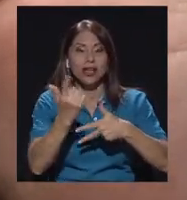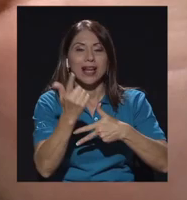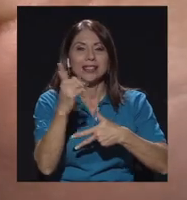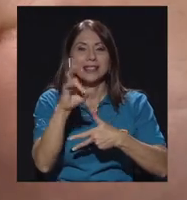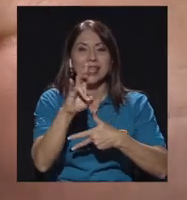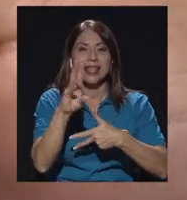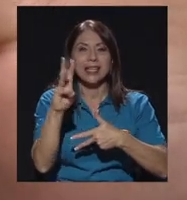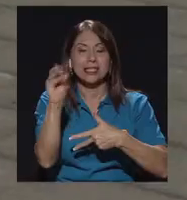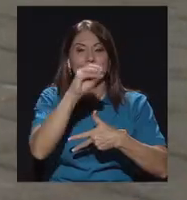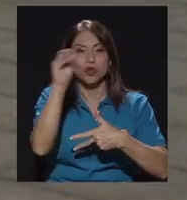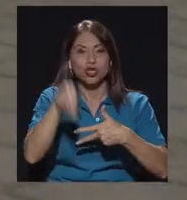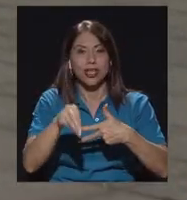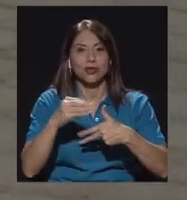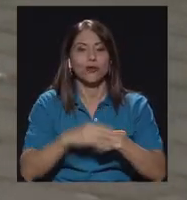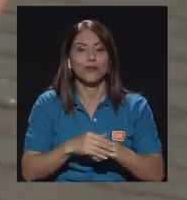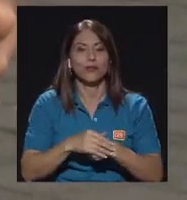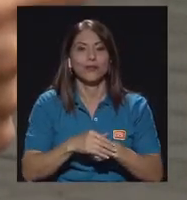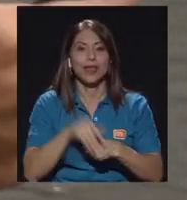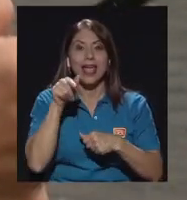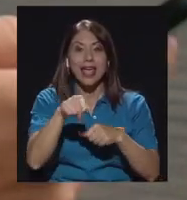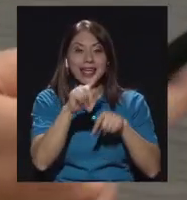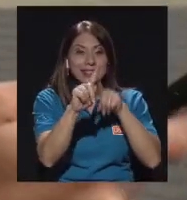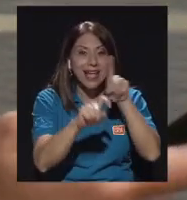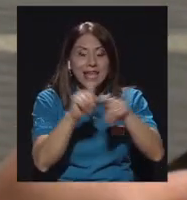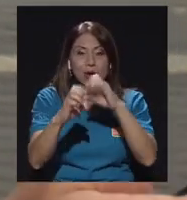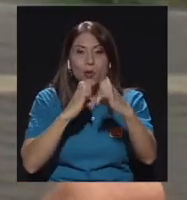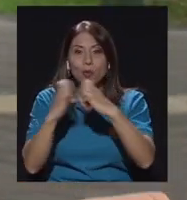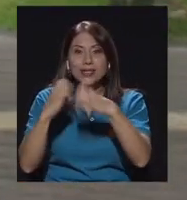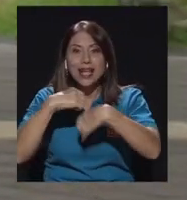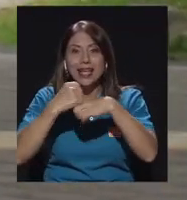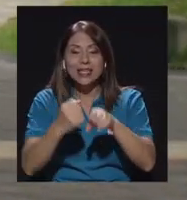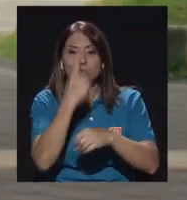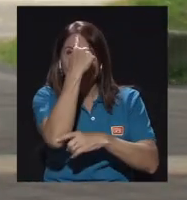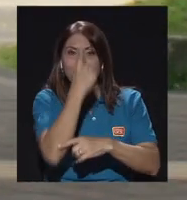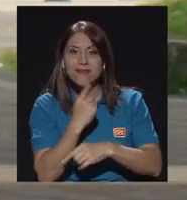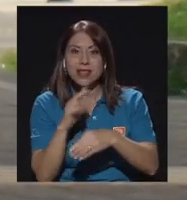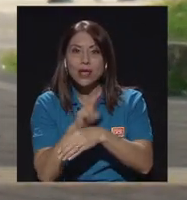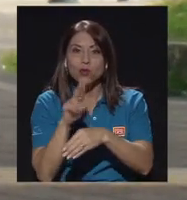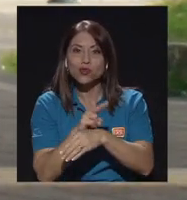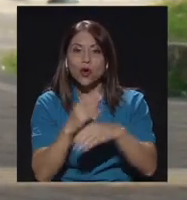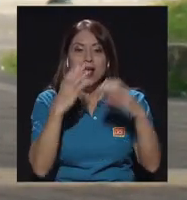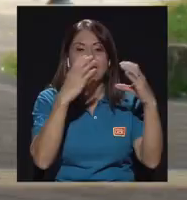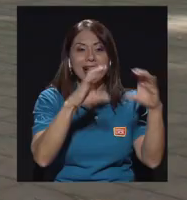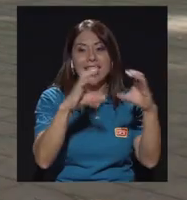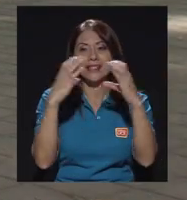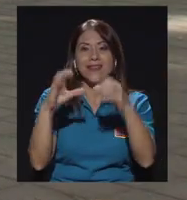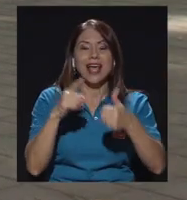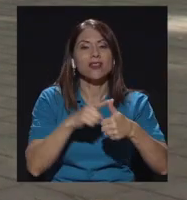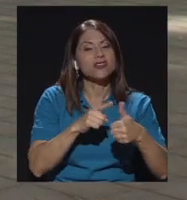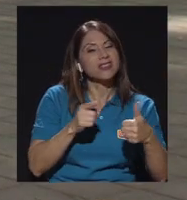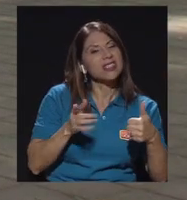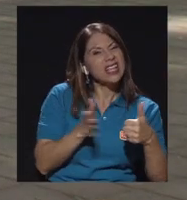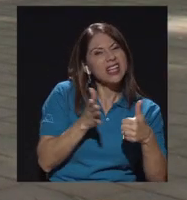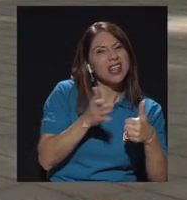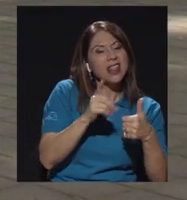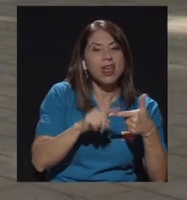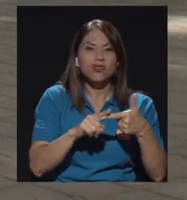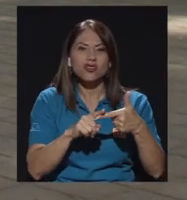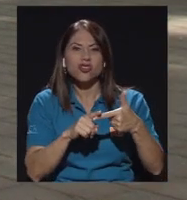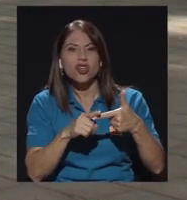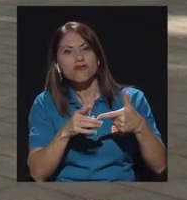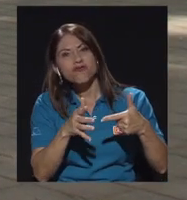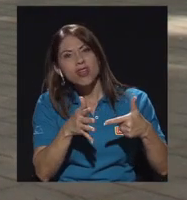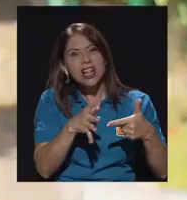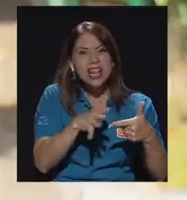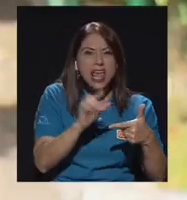76%. La encuesta realizó un perfil de uso clasificando a los usuarios como desalentados, leves, moderados e